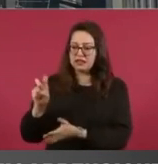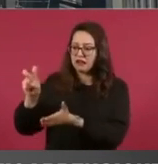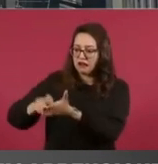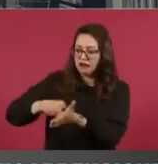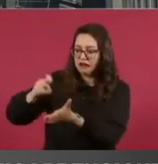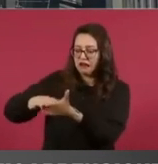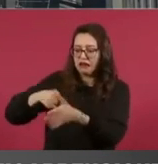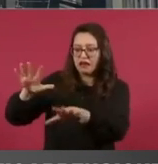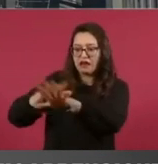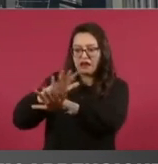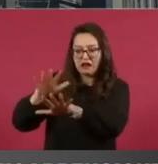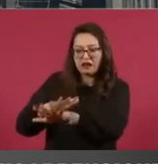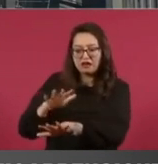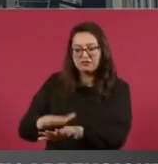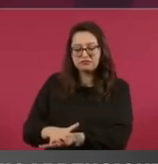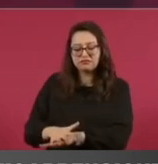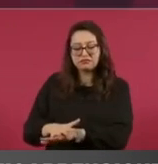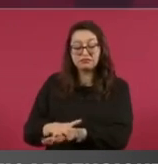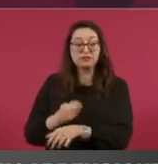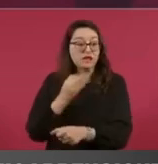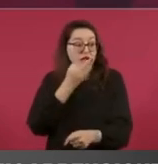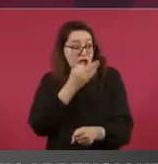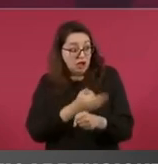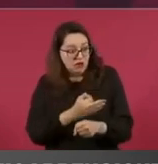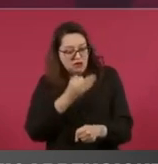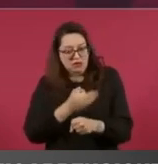Sí, sí, o sea, para todos, o sea,